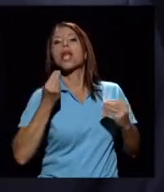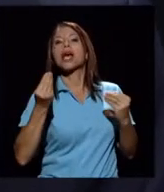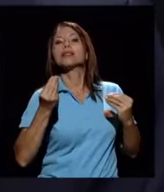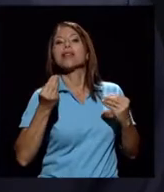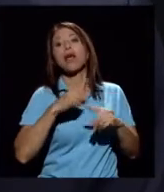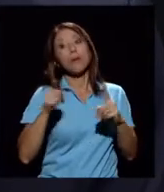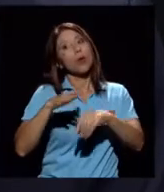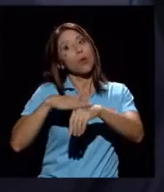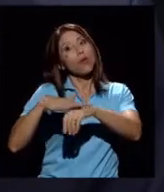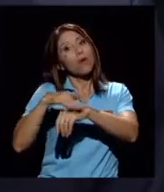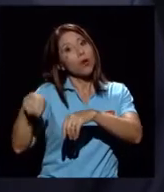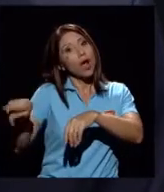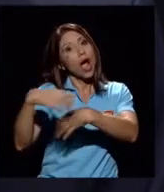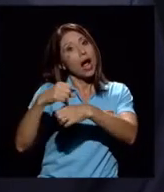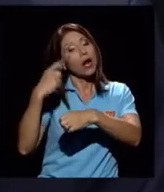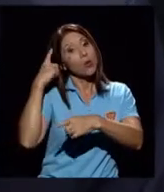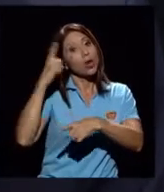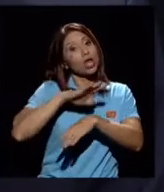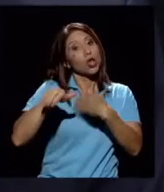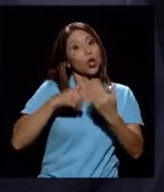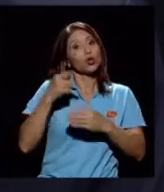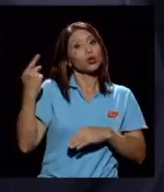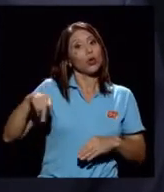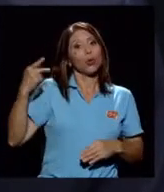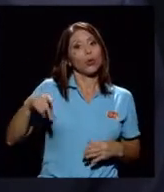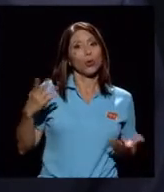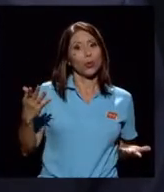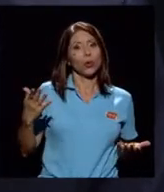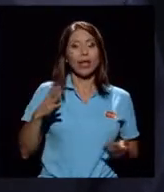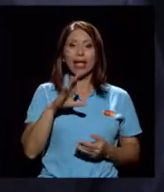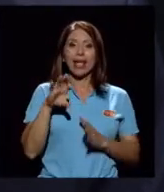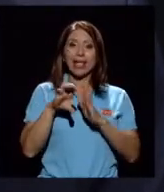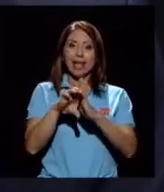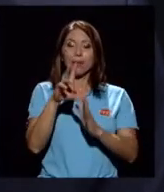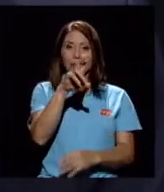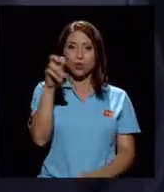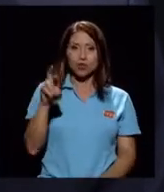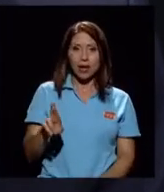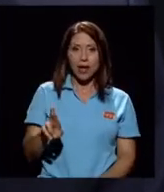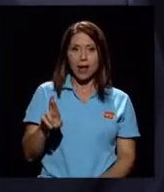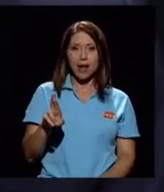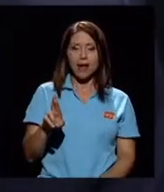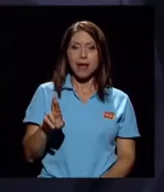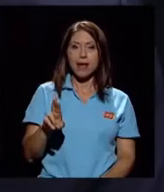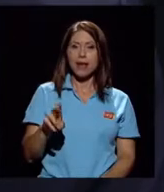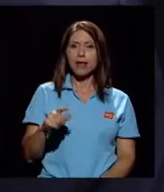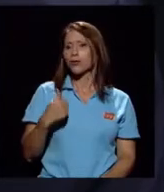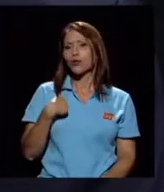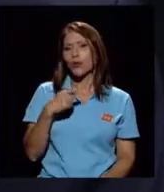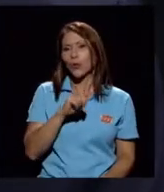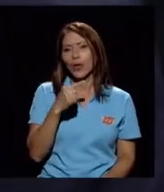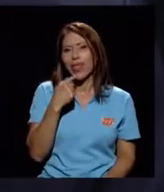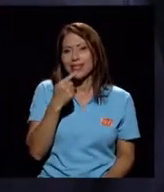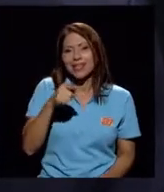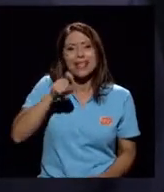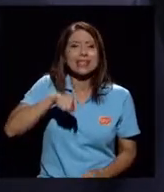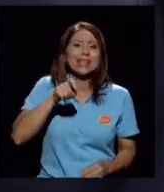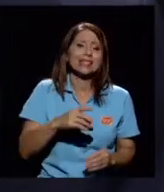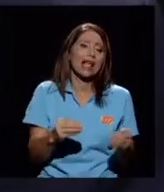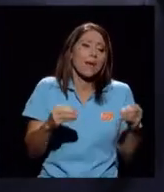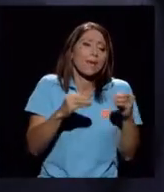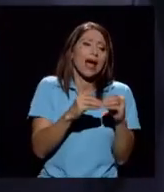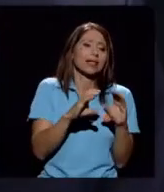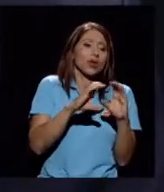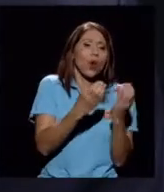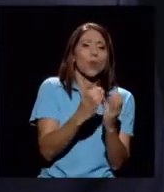si no no todos nos hundimos en el caso costarricense y yo siento y no voy a decir que se necesitan más comisiones y más